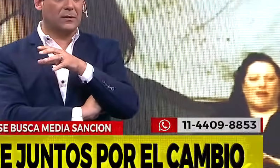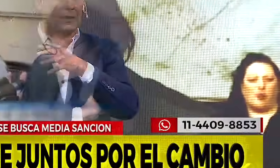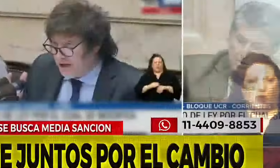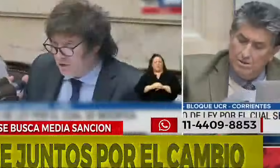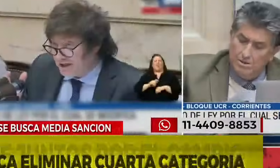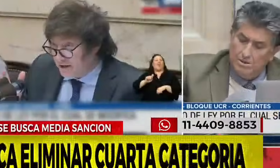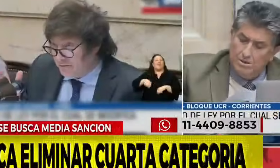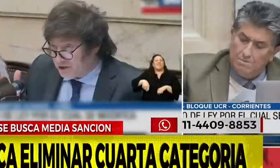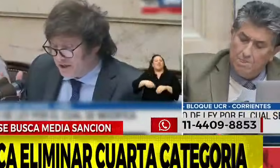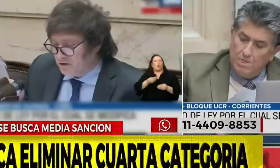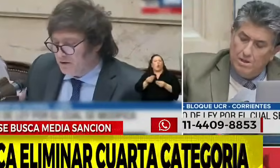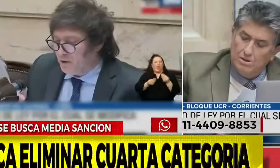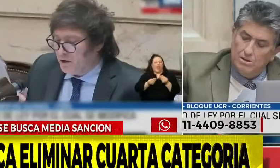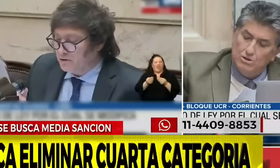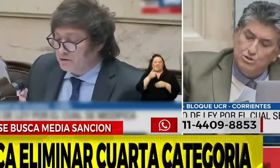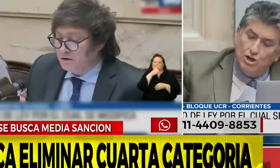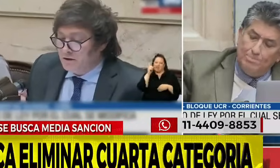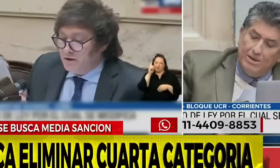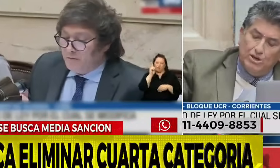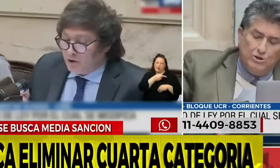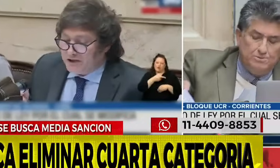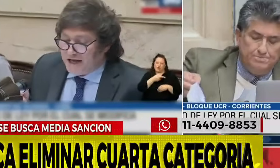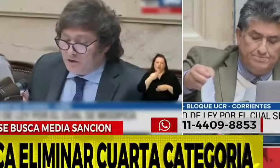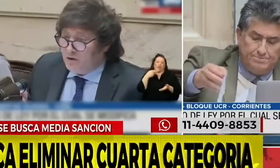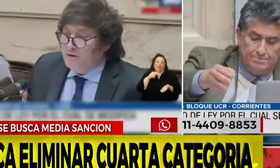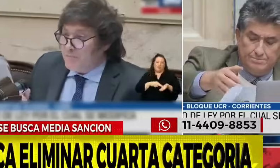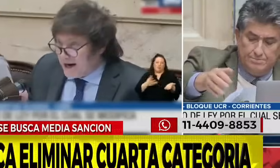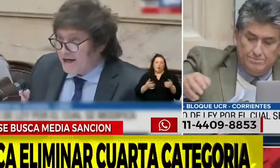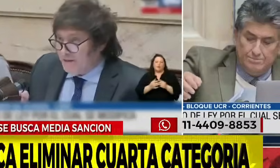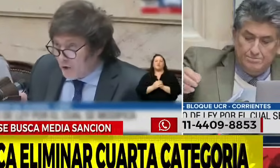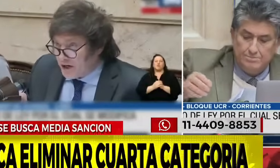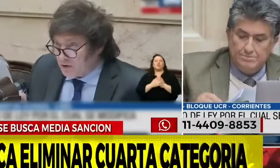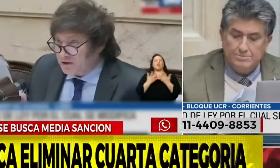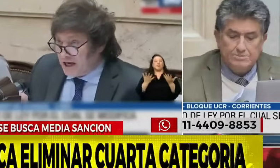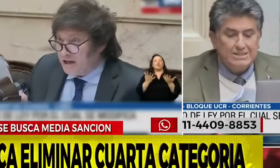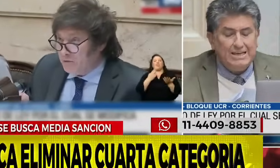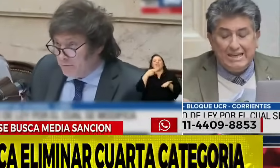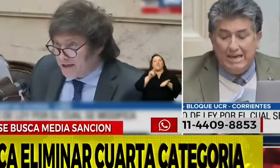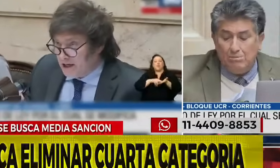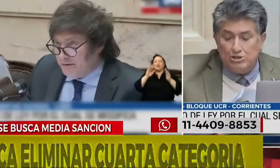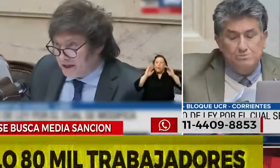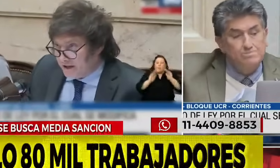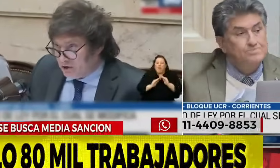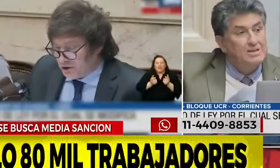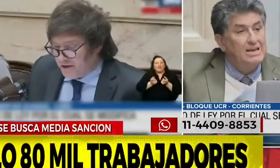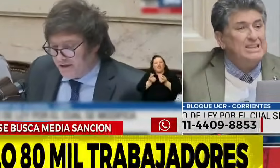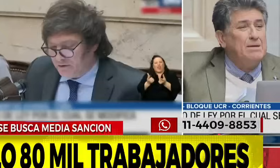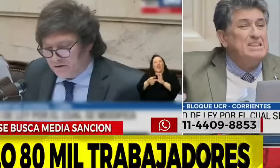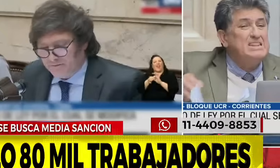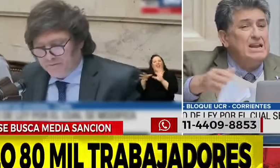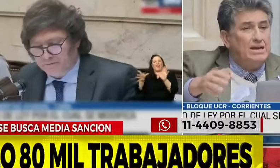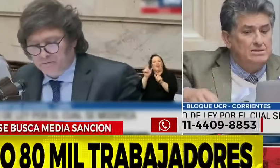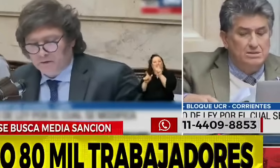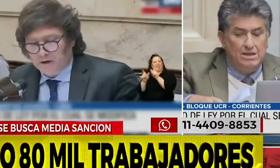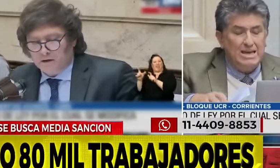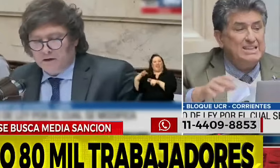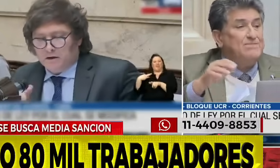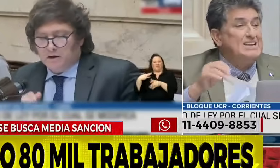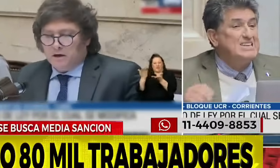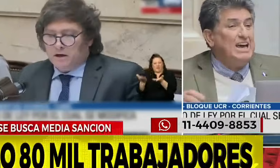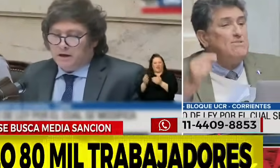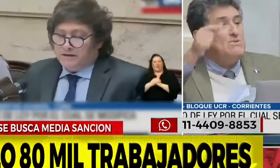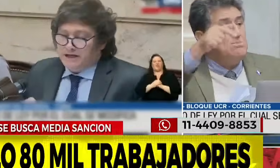movilización fuera de Congreso, ¿correcto? En un minuto vamos a estar con el móvil allí para mostrar cuál es la situación que está levantando señal en este momento. Ahora,